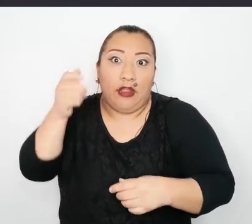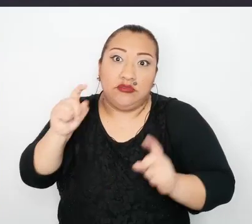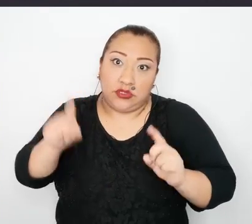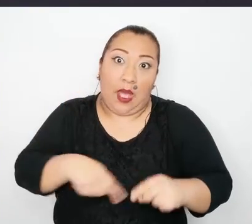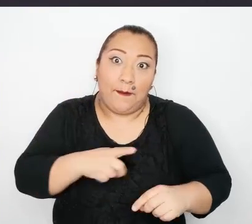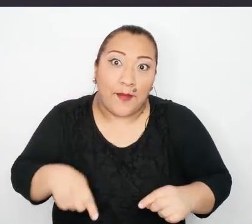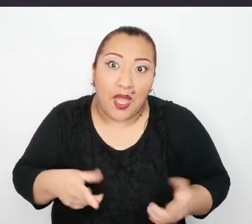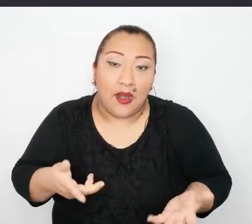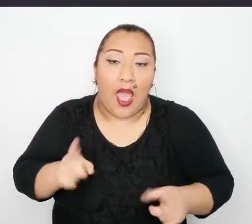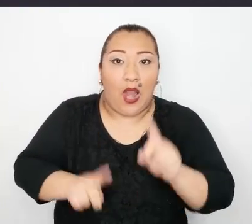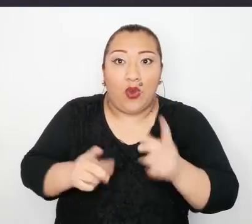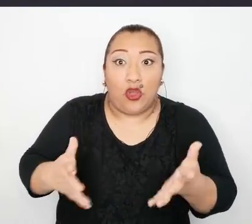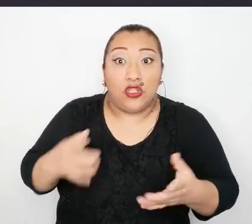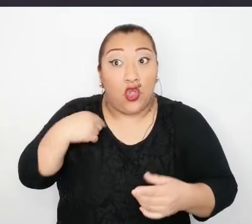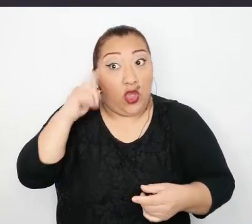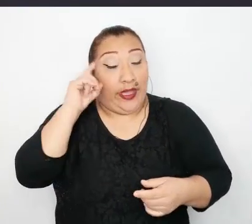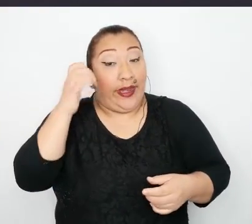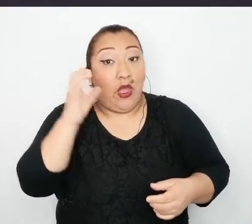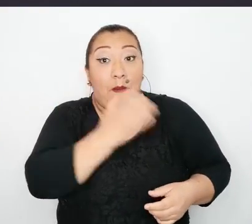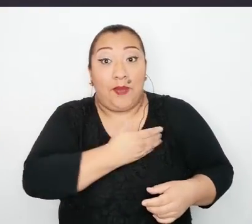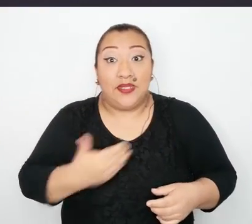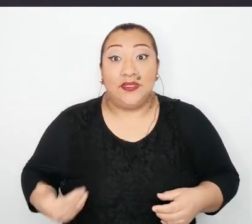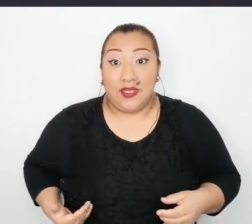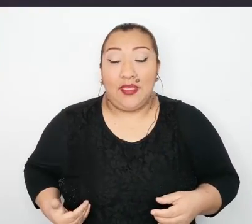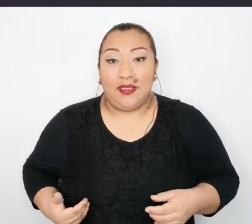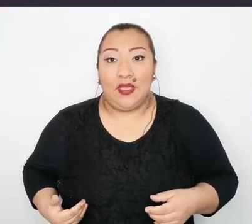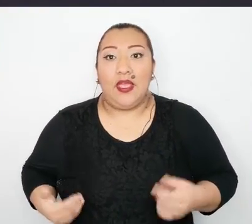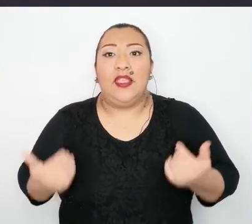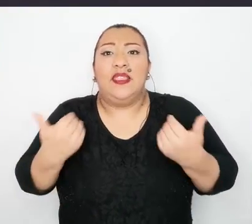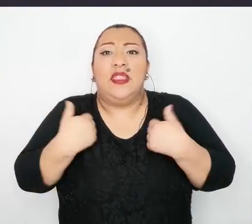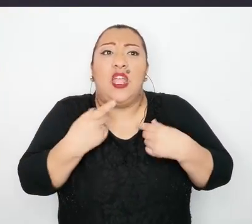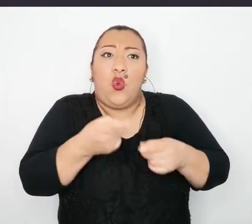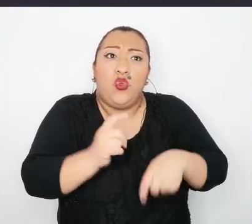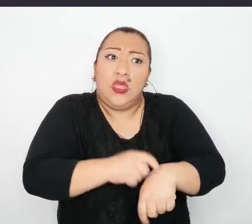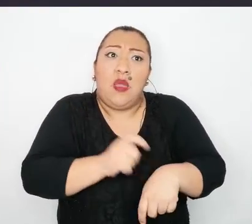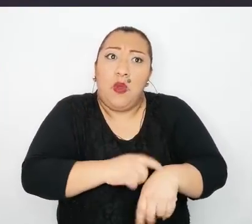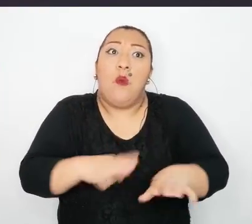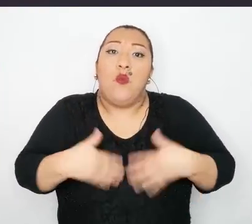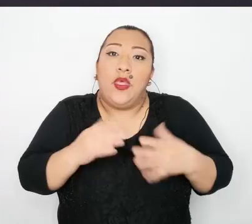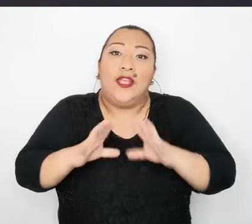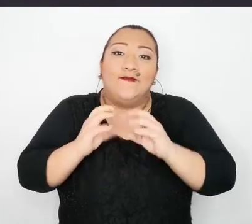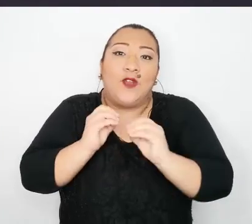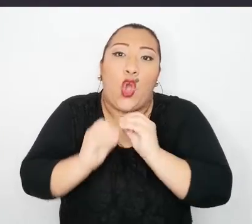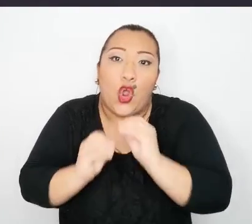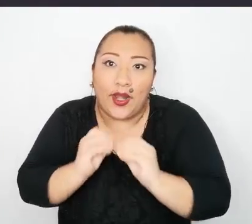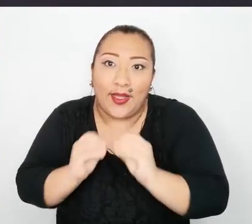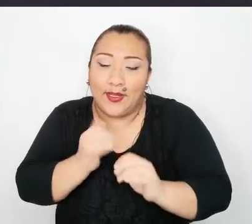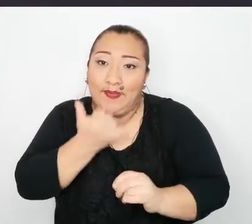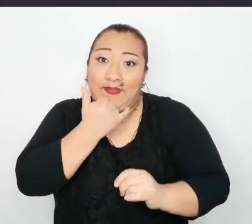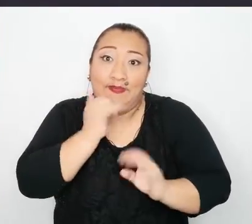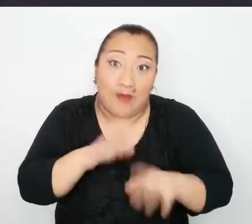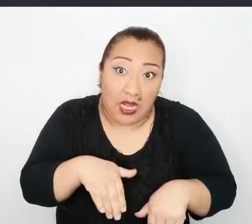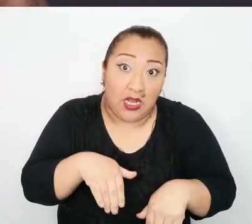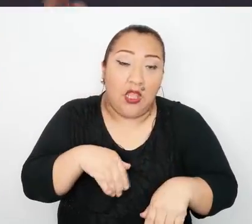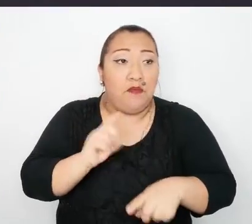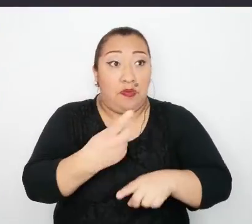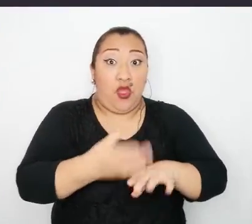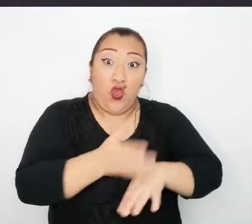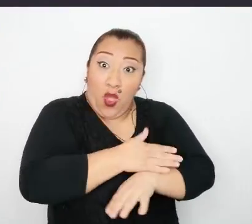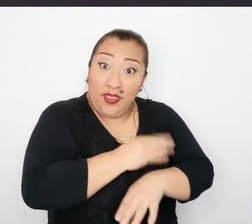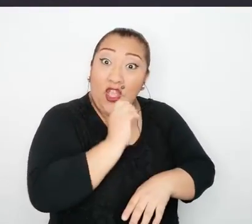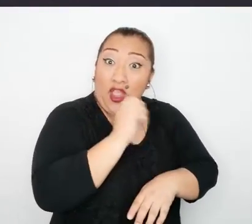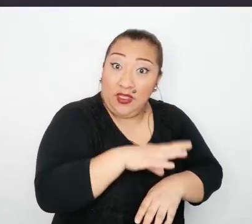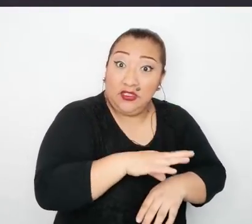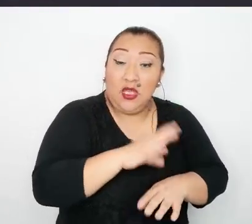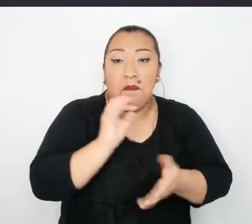porque creemos que el presidente tiene una oportunidad de hacer correcciones respecto a lo primero